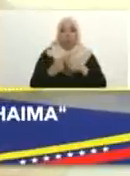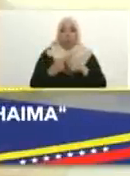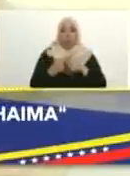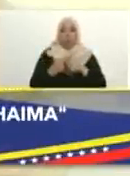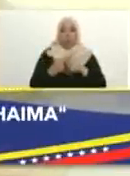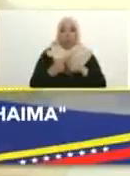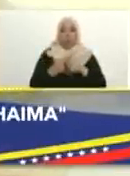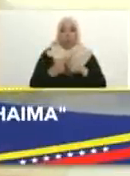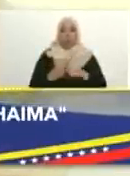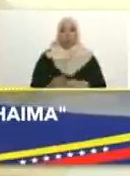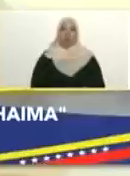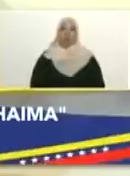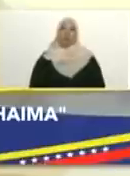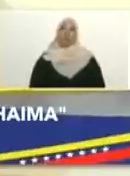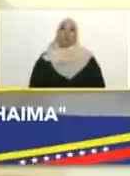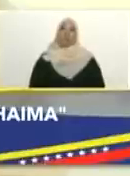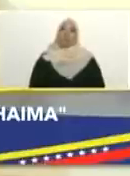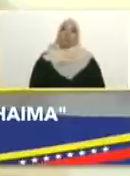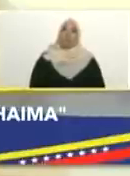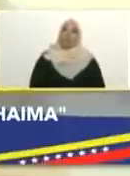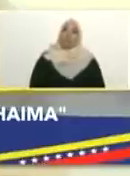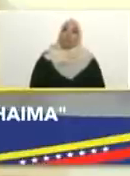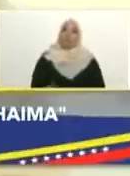Vienen calores extremos,